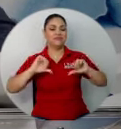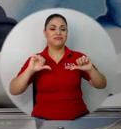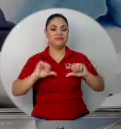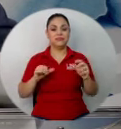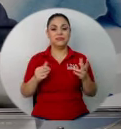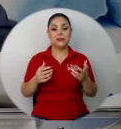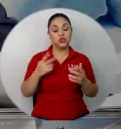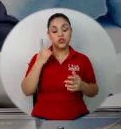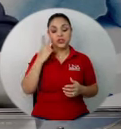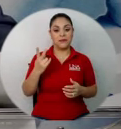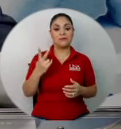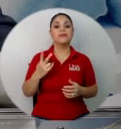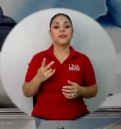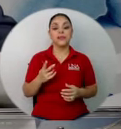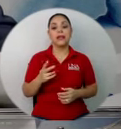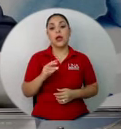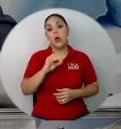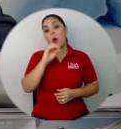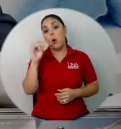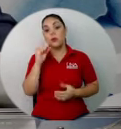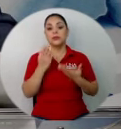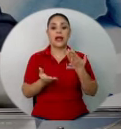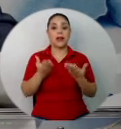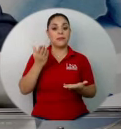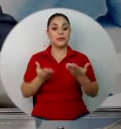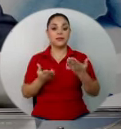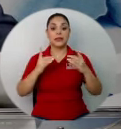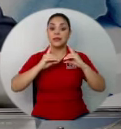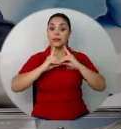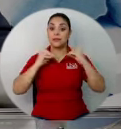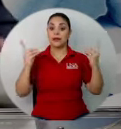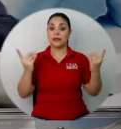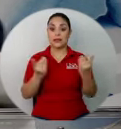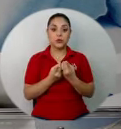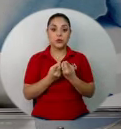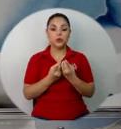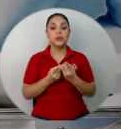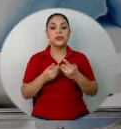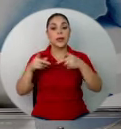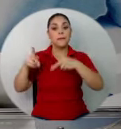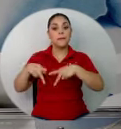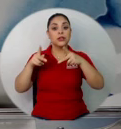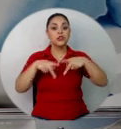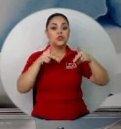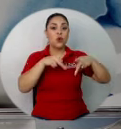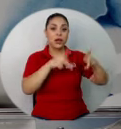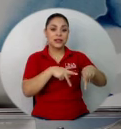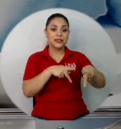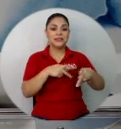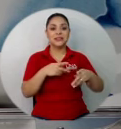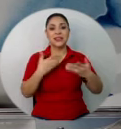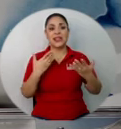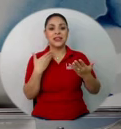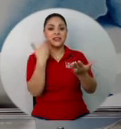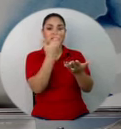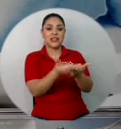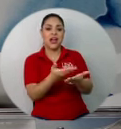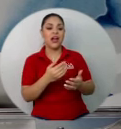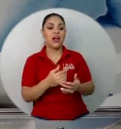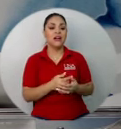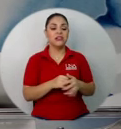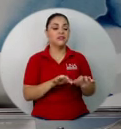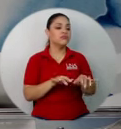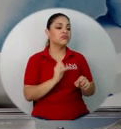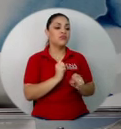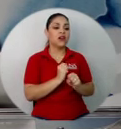se propicia. Vemos también a veces en departamentos también gente que está que simplemente llega y hace lo